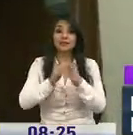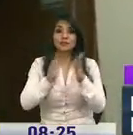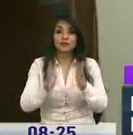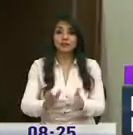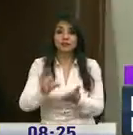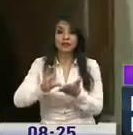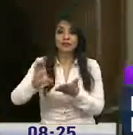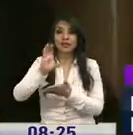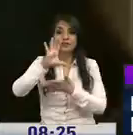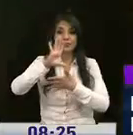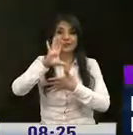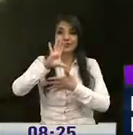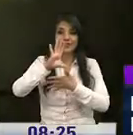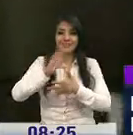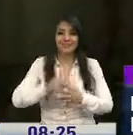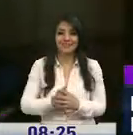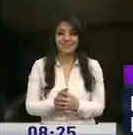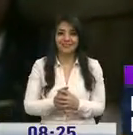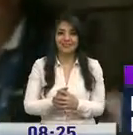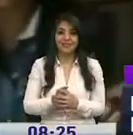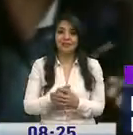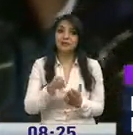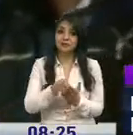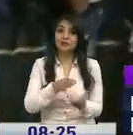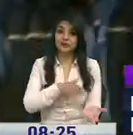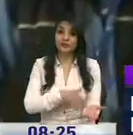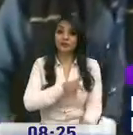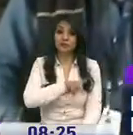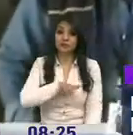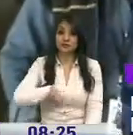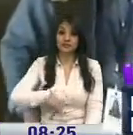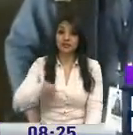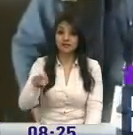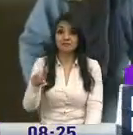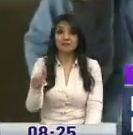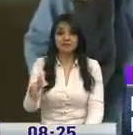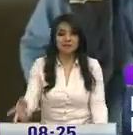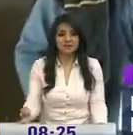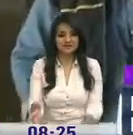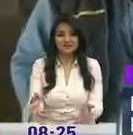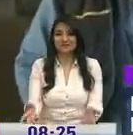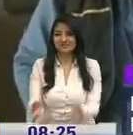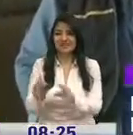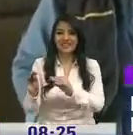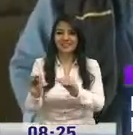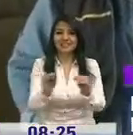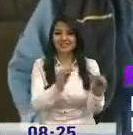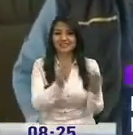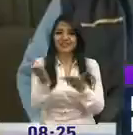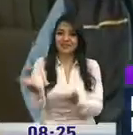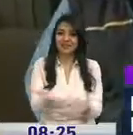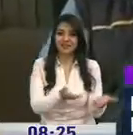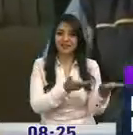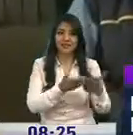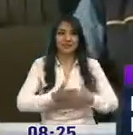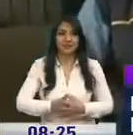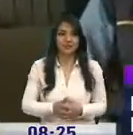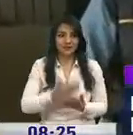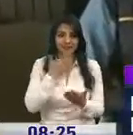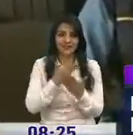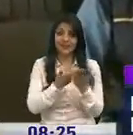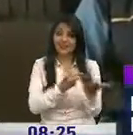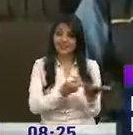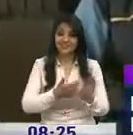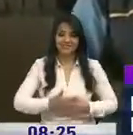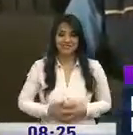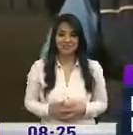Colegio Americano. Entonces, como proyecto personal, justamente ella ha sido la promotora de este gran evento y se da gracias a ella